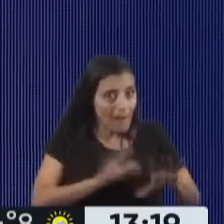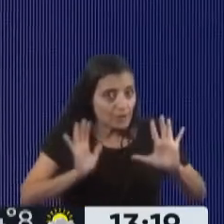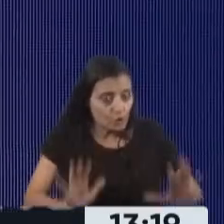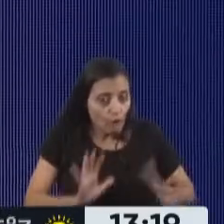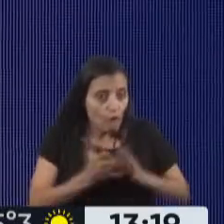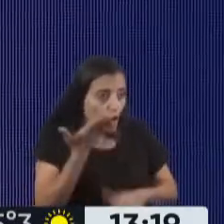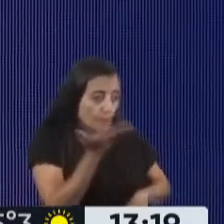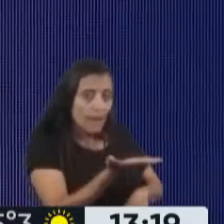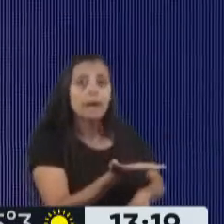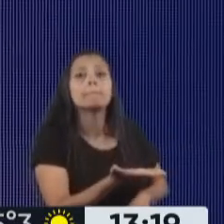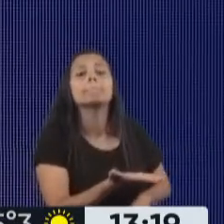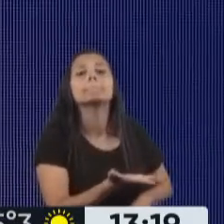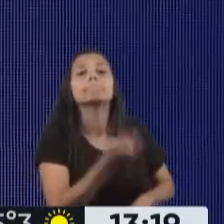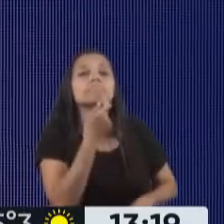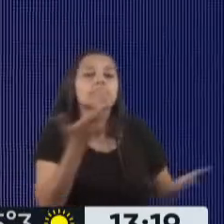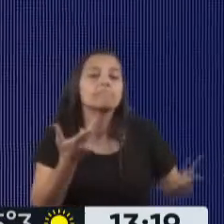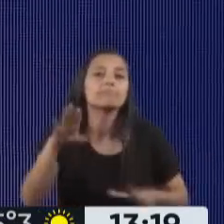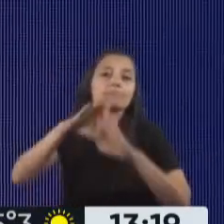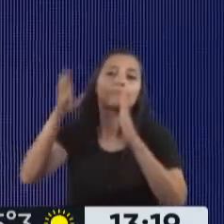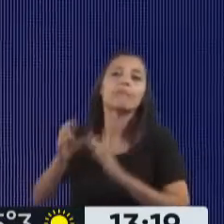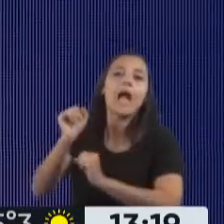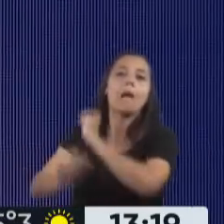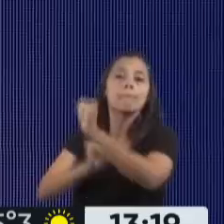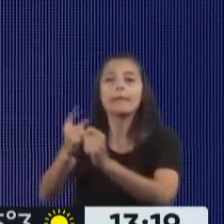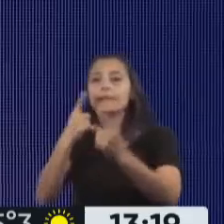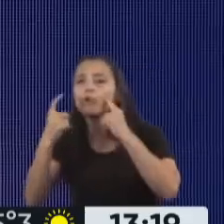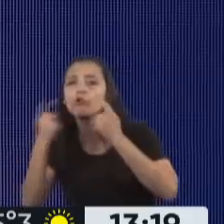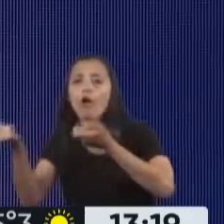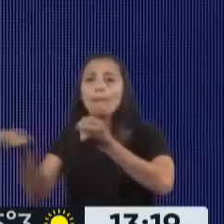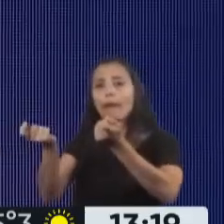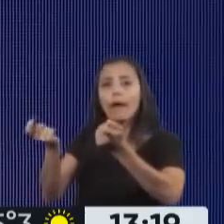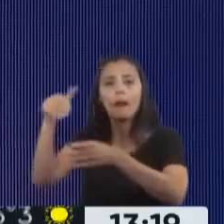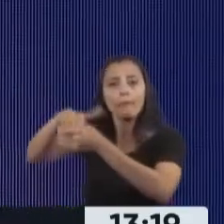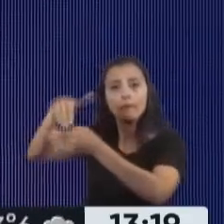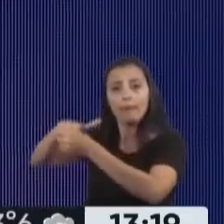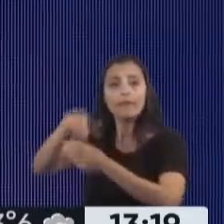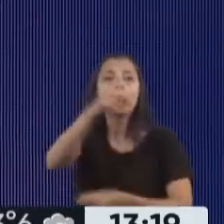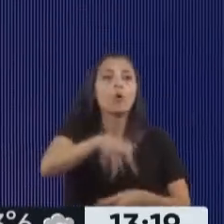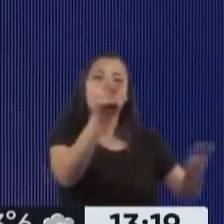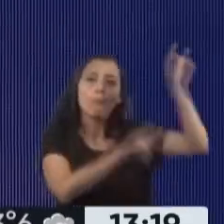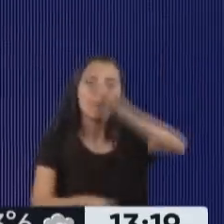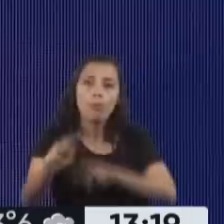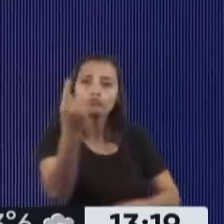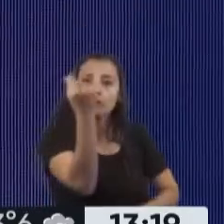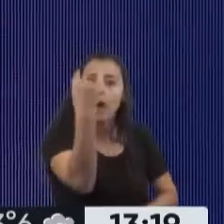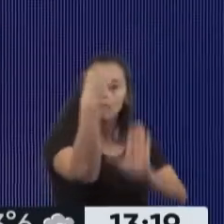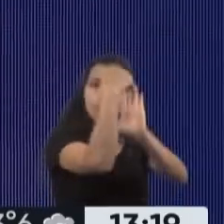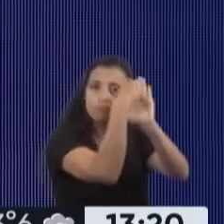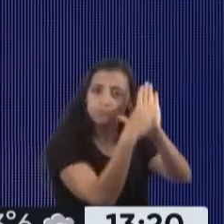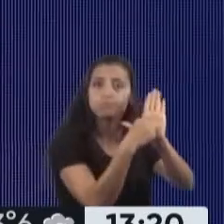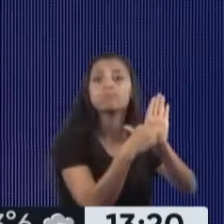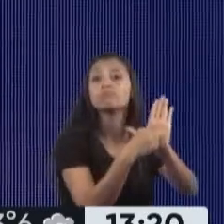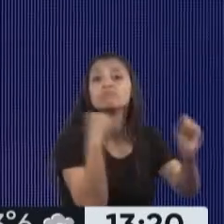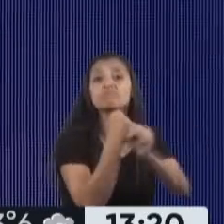sentido, por ejemplo, en el caso de una empresa regulada, ustedes buscan un sendero de precios tal que el VAN